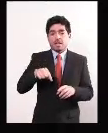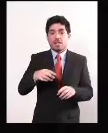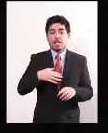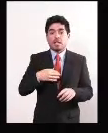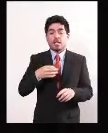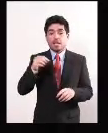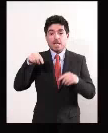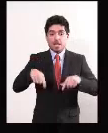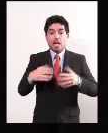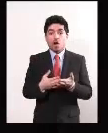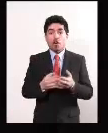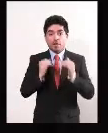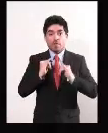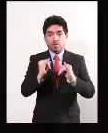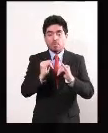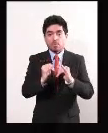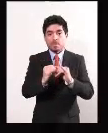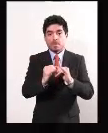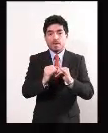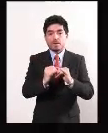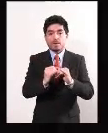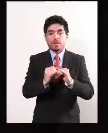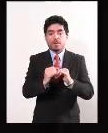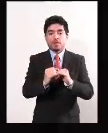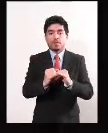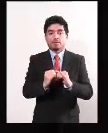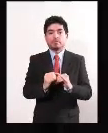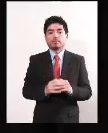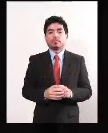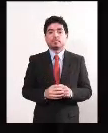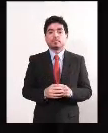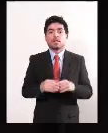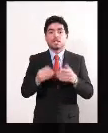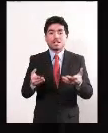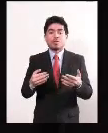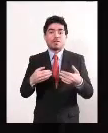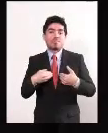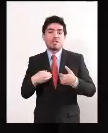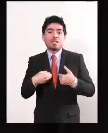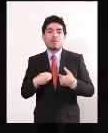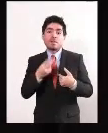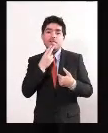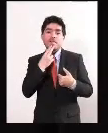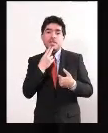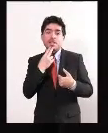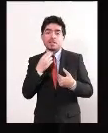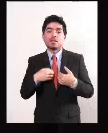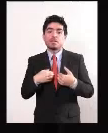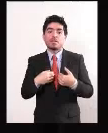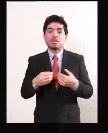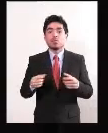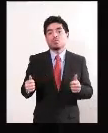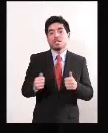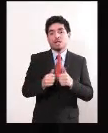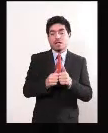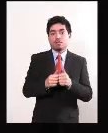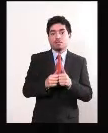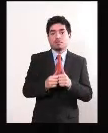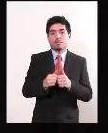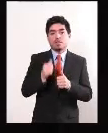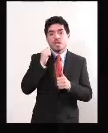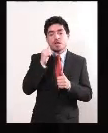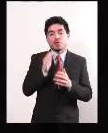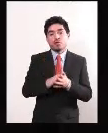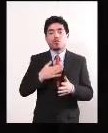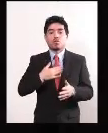día transmitimos, que son parte de mi andar más cercano, diario. Así